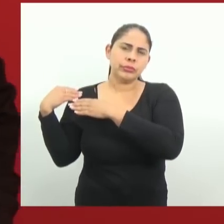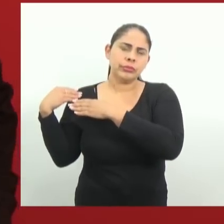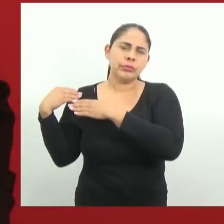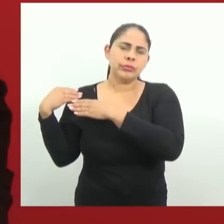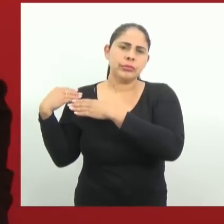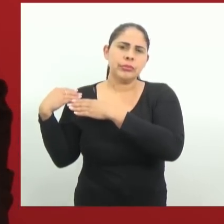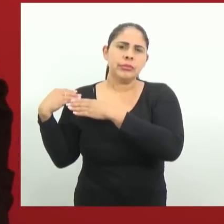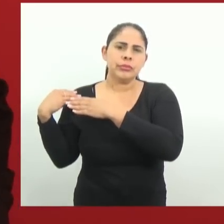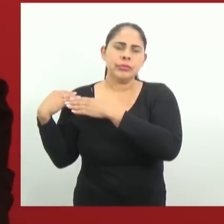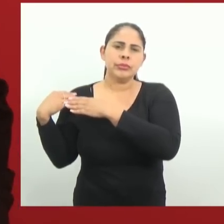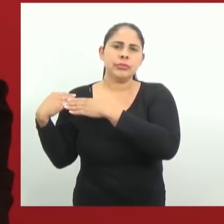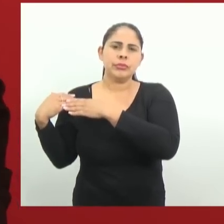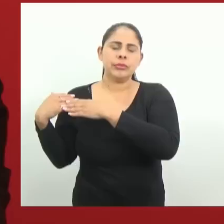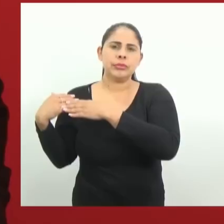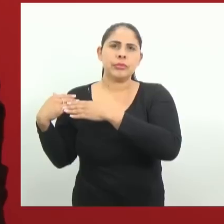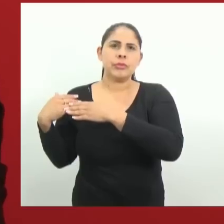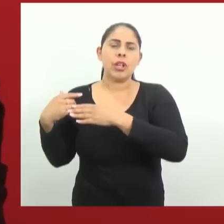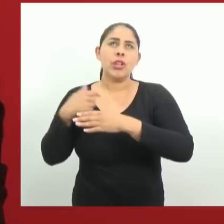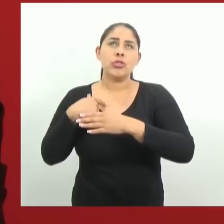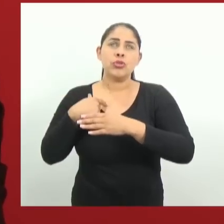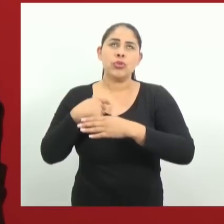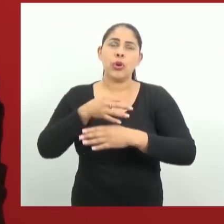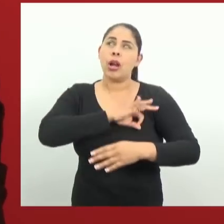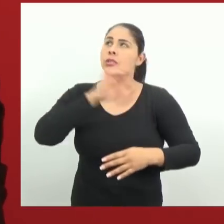Hace tiempo, yo le pregunté al Señor,